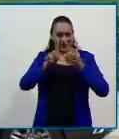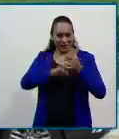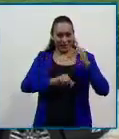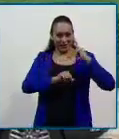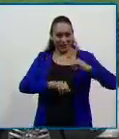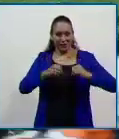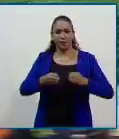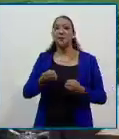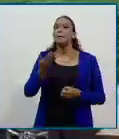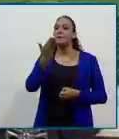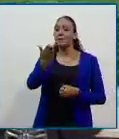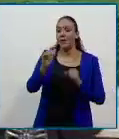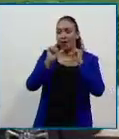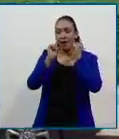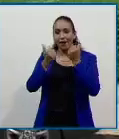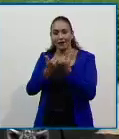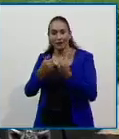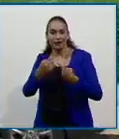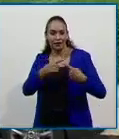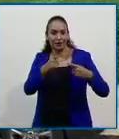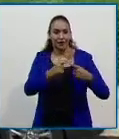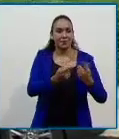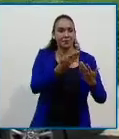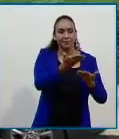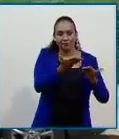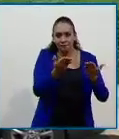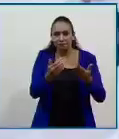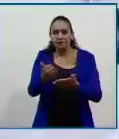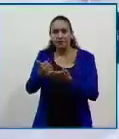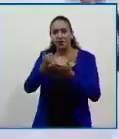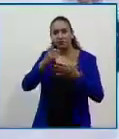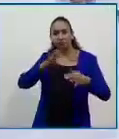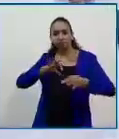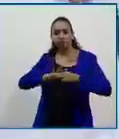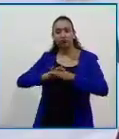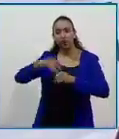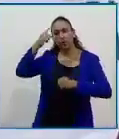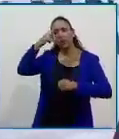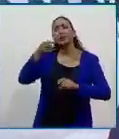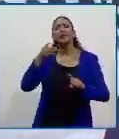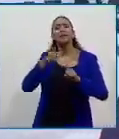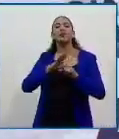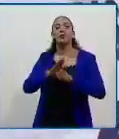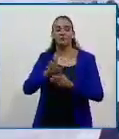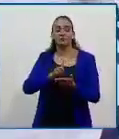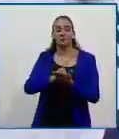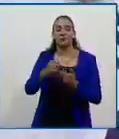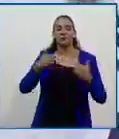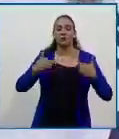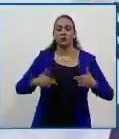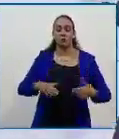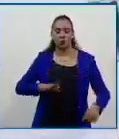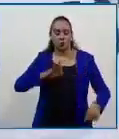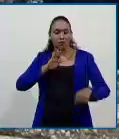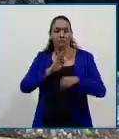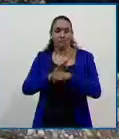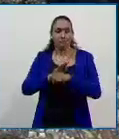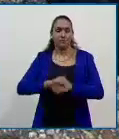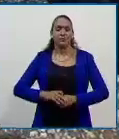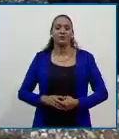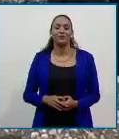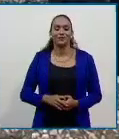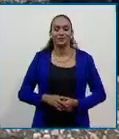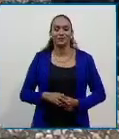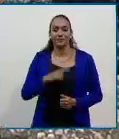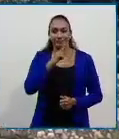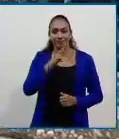de la sociedad civil con el único propósito de defender los derechos humanos de todos los mexicanos. Para